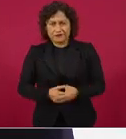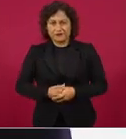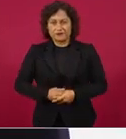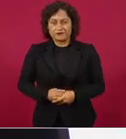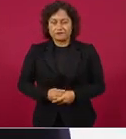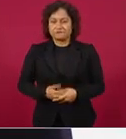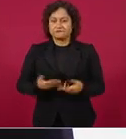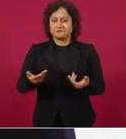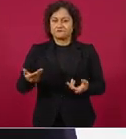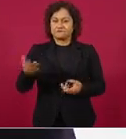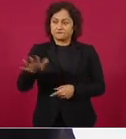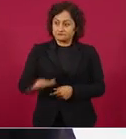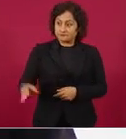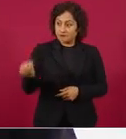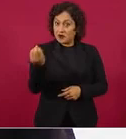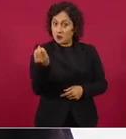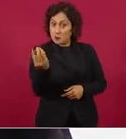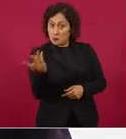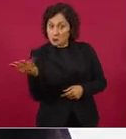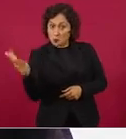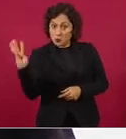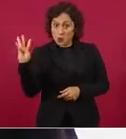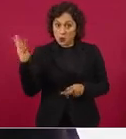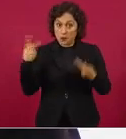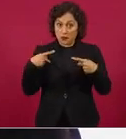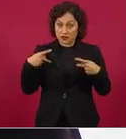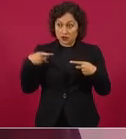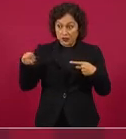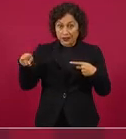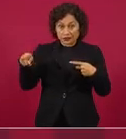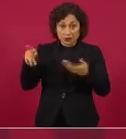Pues todos ellos son Loret.